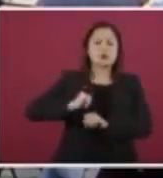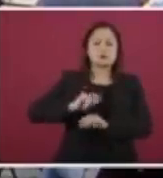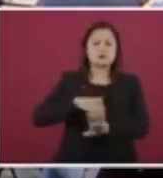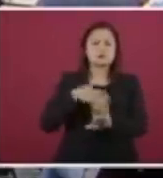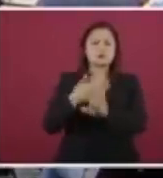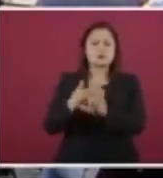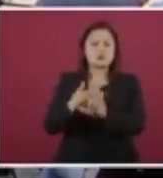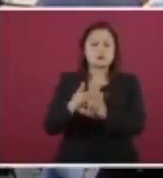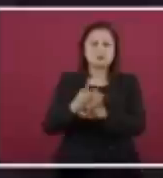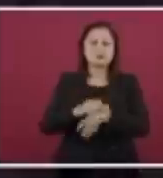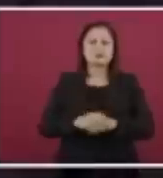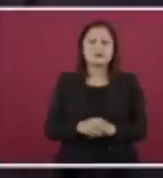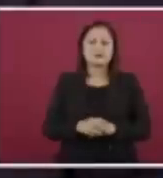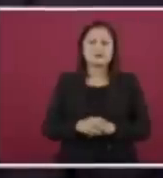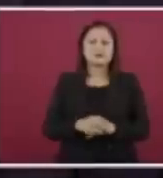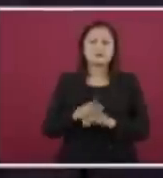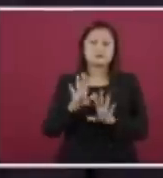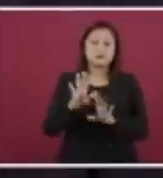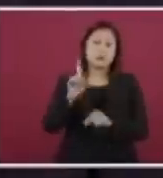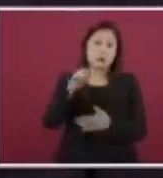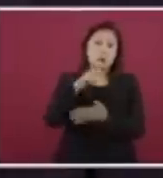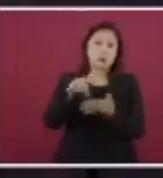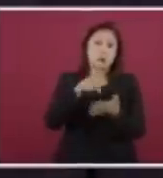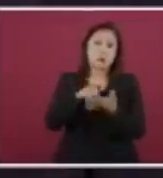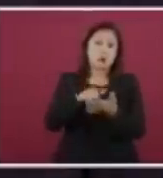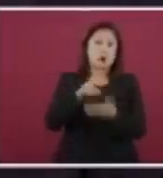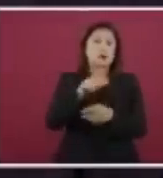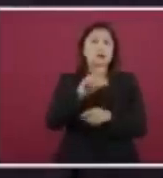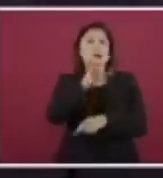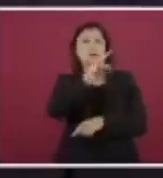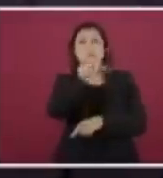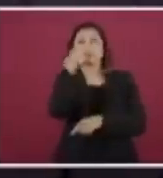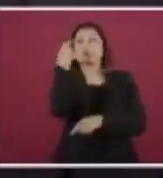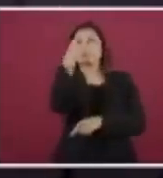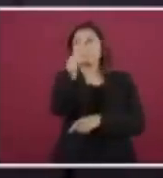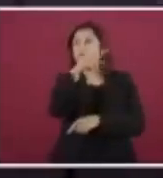en un lugar muy visible, un edificio